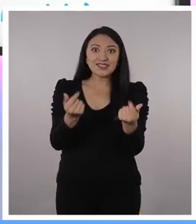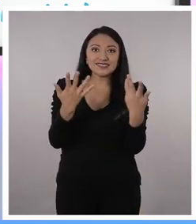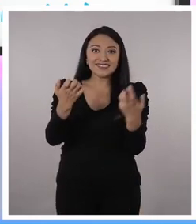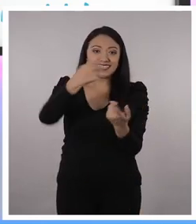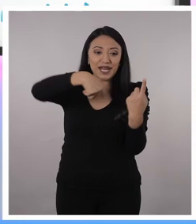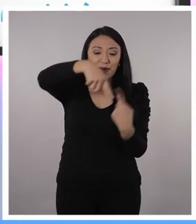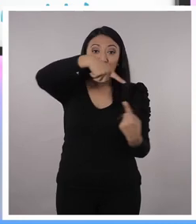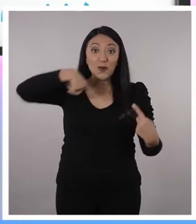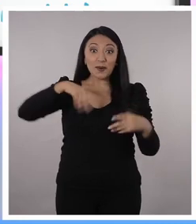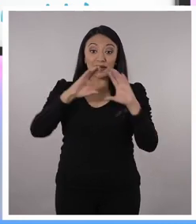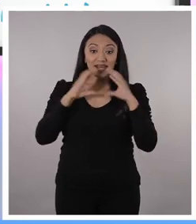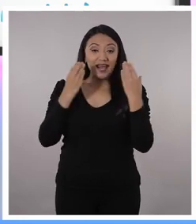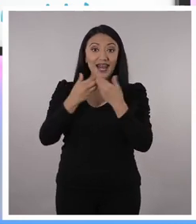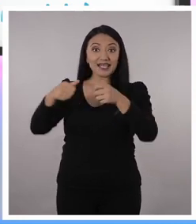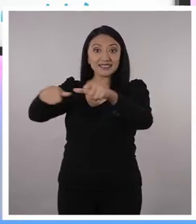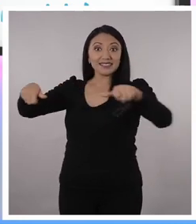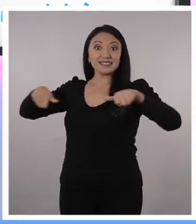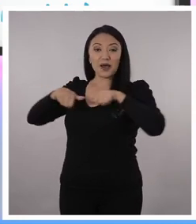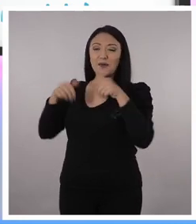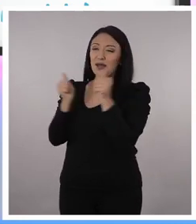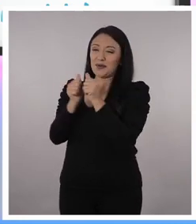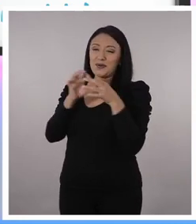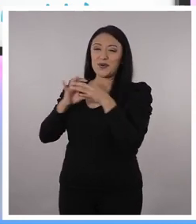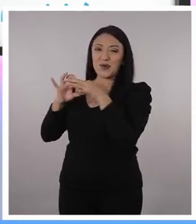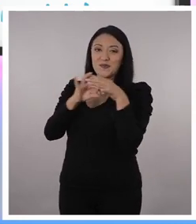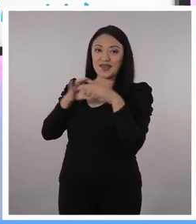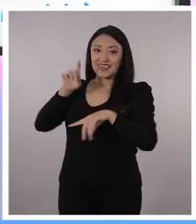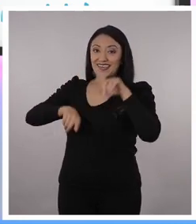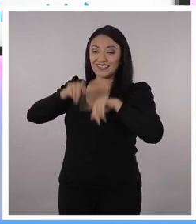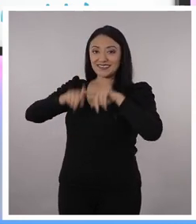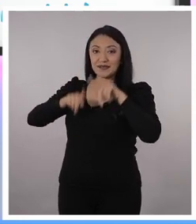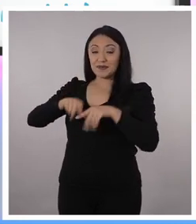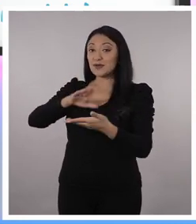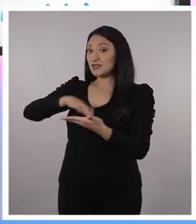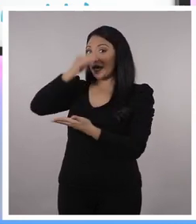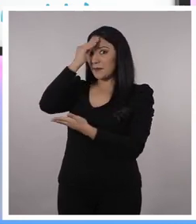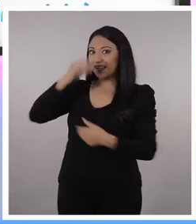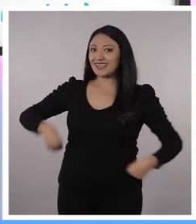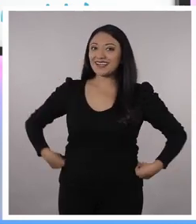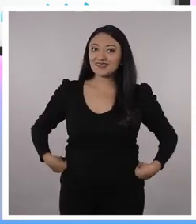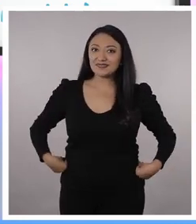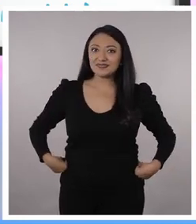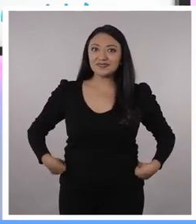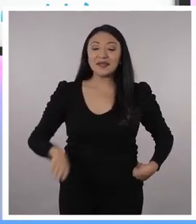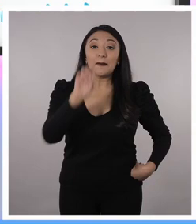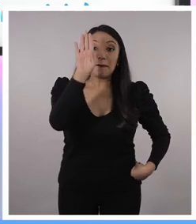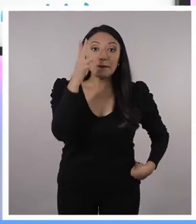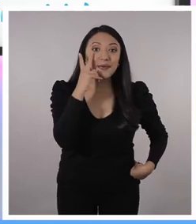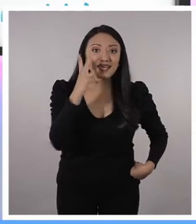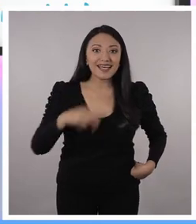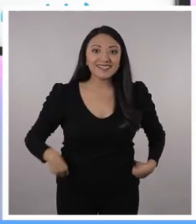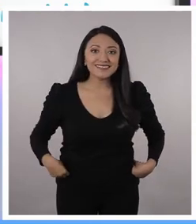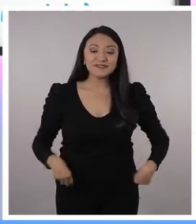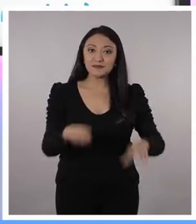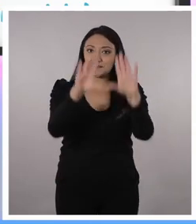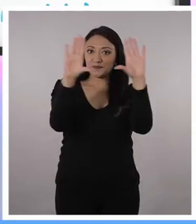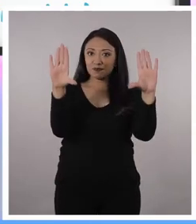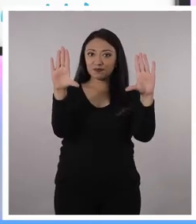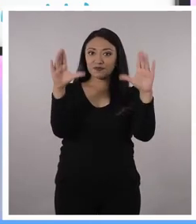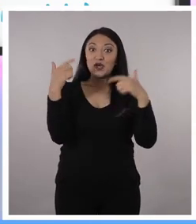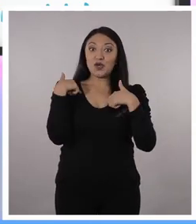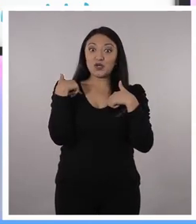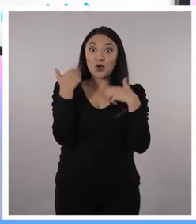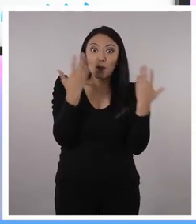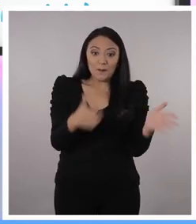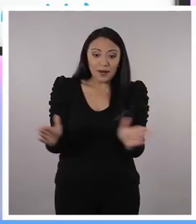listas para retornar nuevamente a las aulas y estar junto a sus compañeros y compañeras para aprender. ¡Ah! ¡Miren lo que tengo aquí! Yo